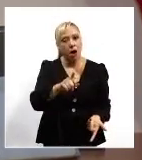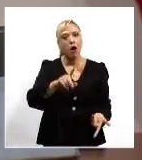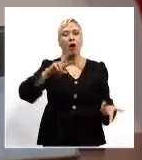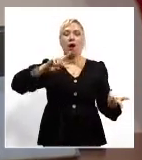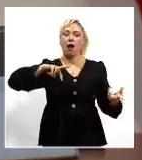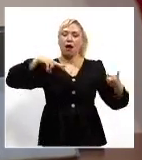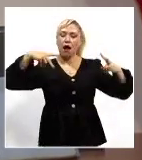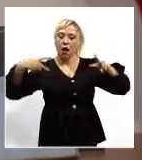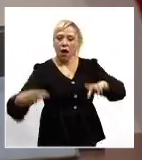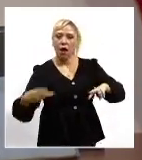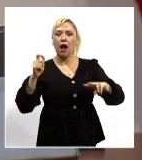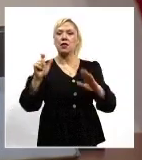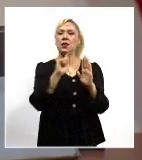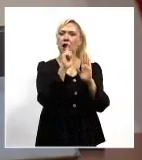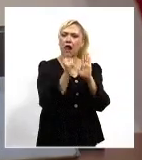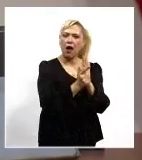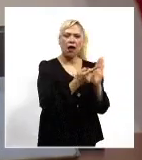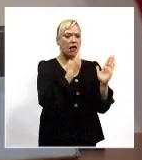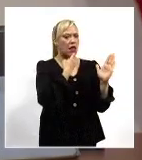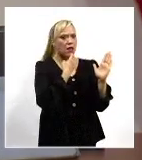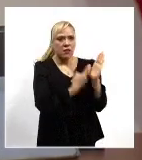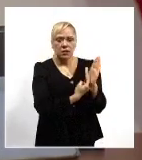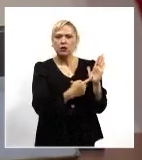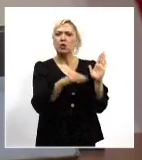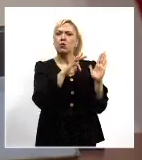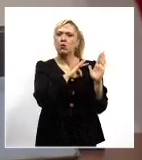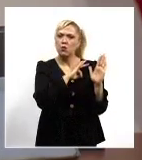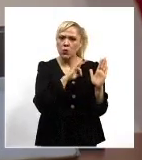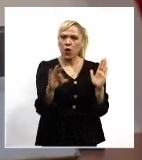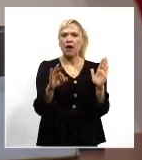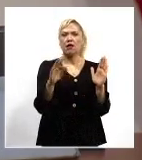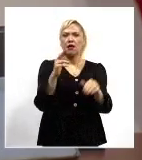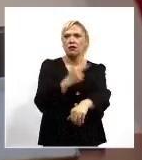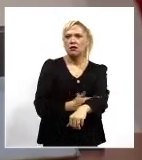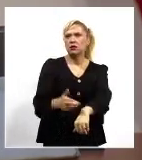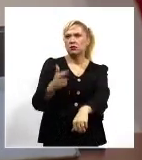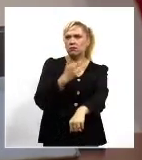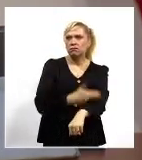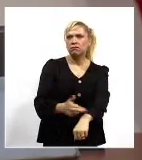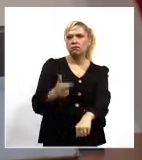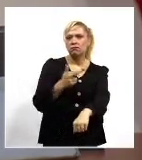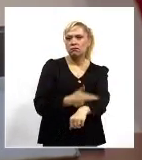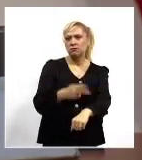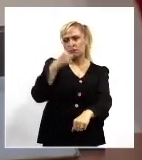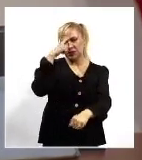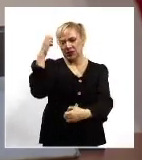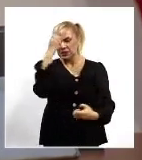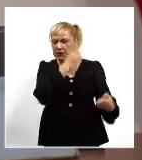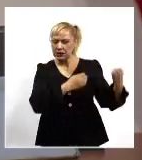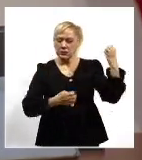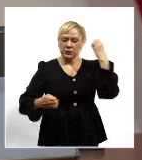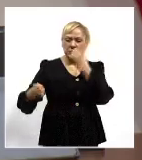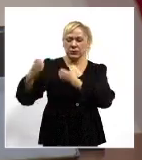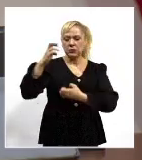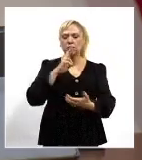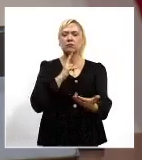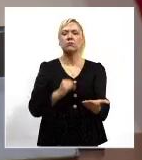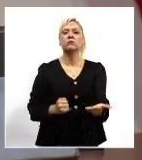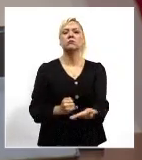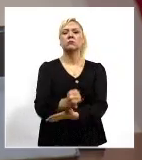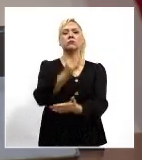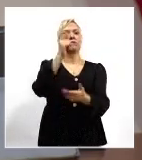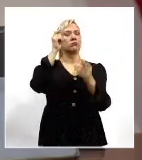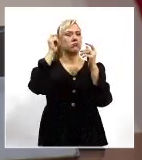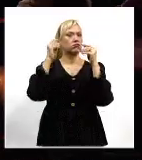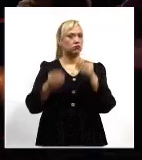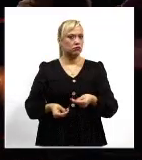el derecho, la doctrina, todo nos lo da, ¿no? Entonces, el que tardemos en llegar a la justicia, a llegar a esa decisión, pues es en realidad una